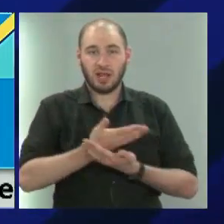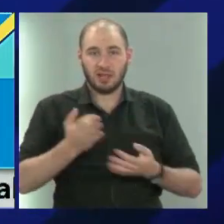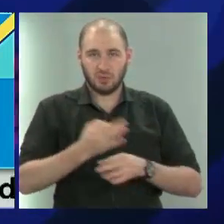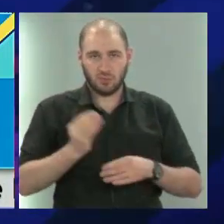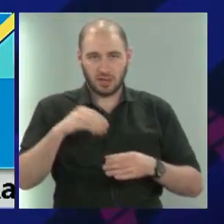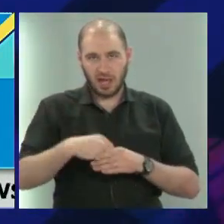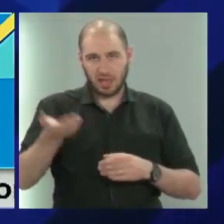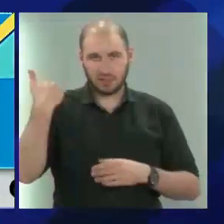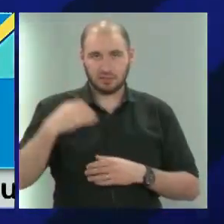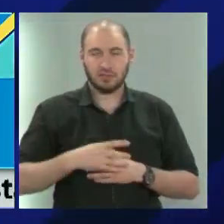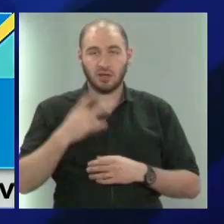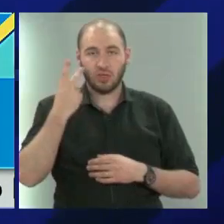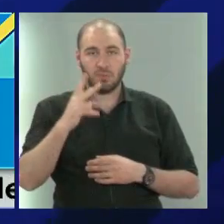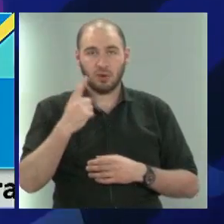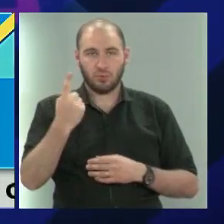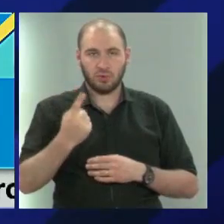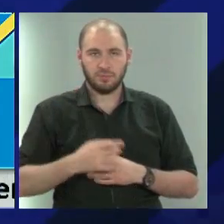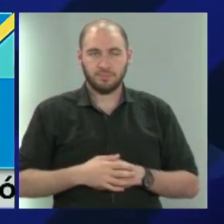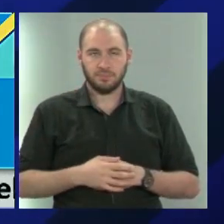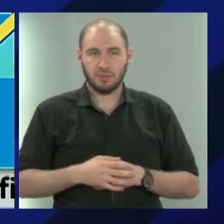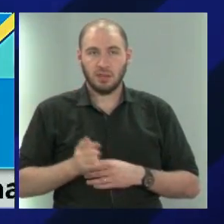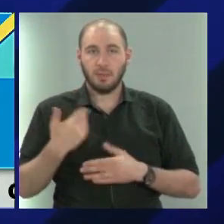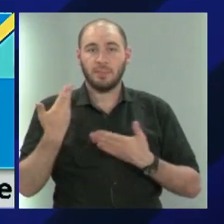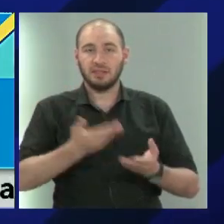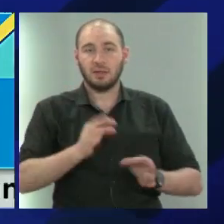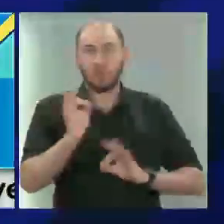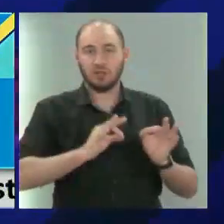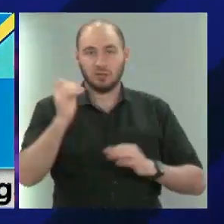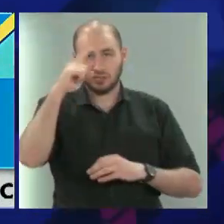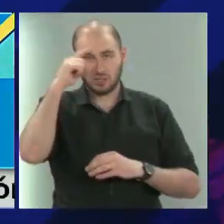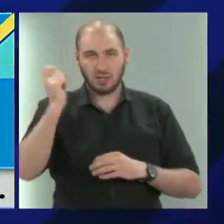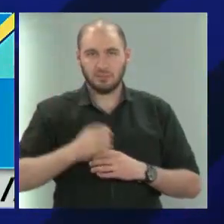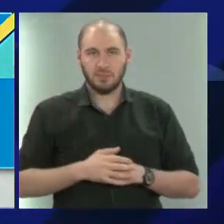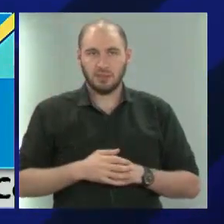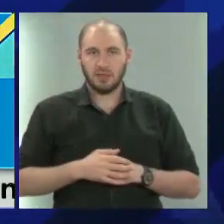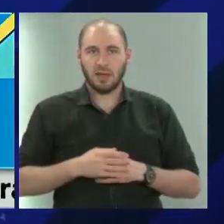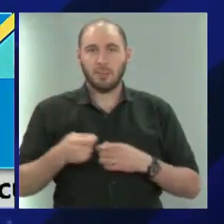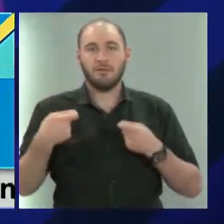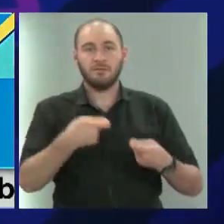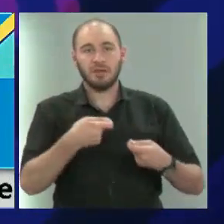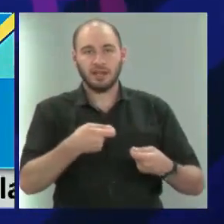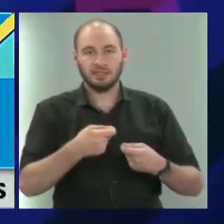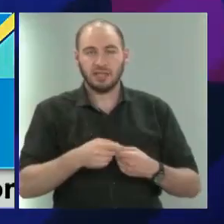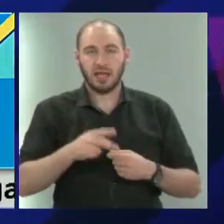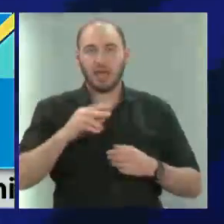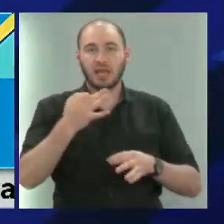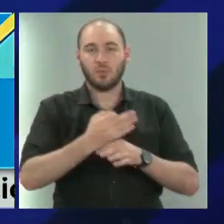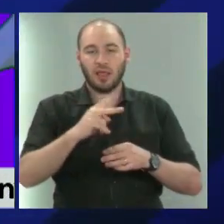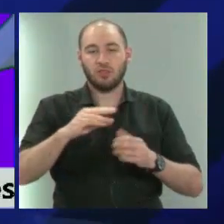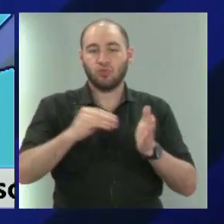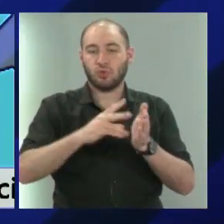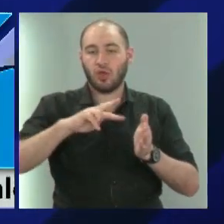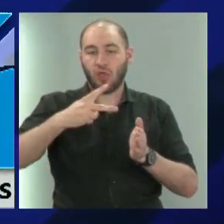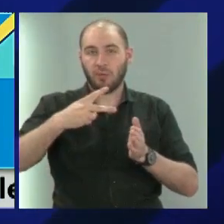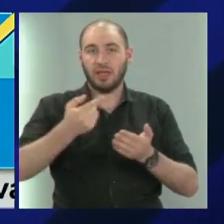Escuelas, en el 2001, presentamos un proyecto a nivel nacional para que nos financiaran la doble escolaridad.